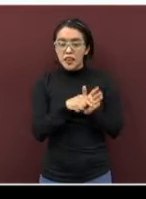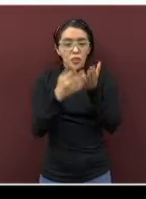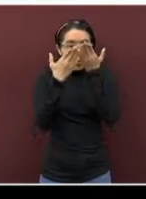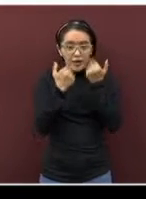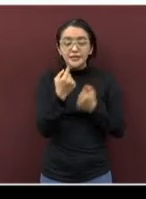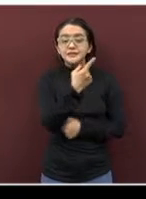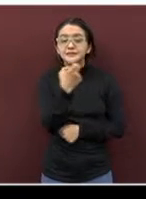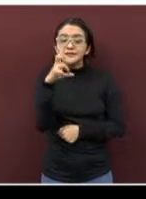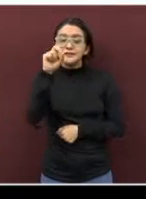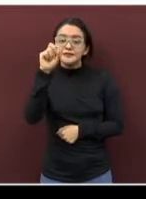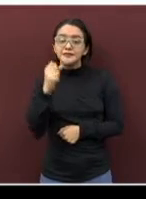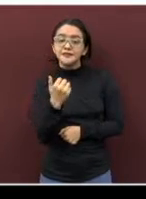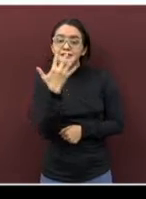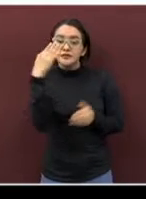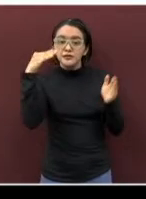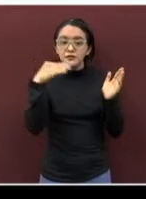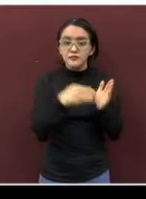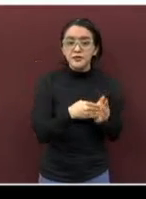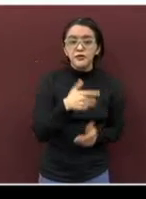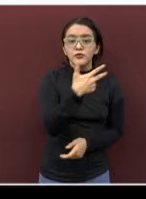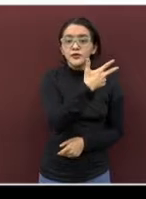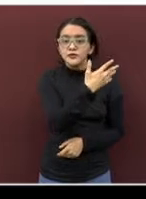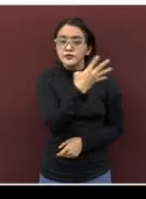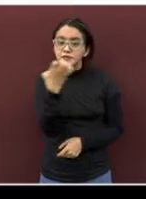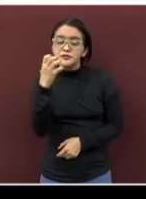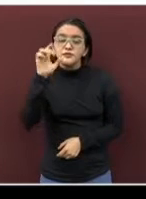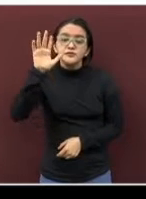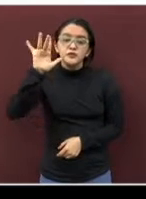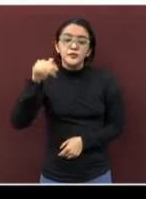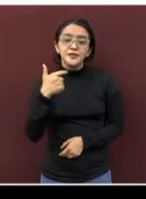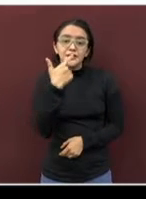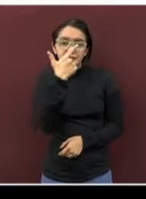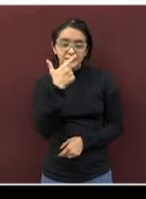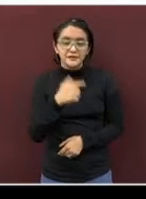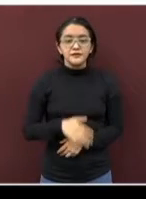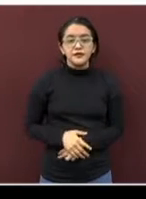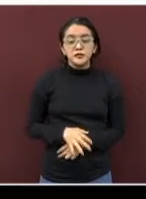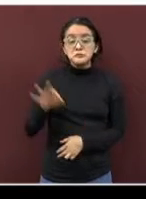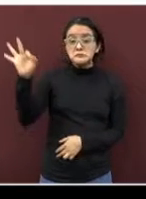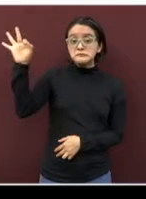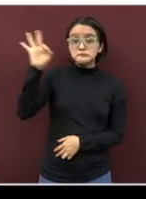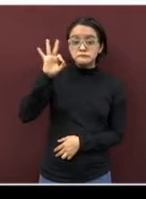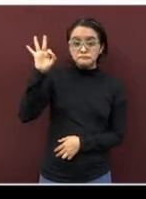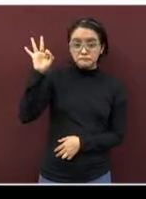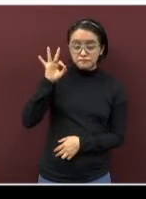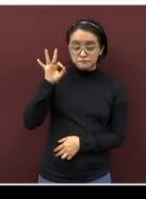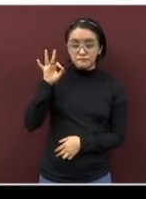mil 457 sospechosos 12